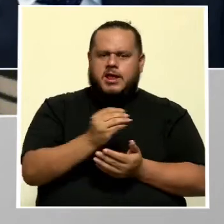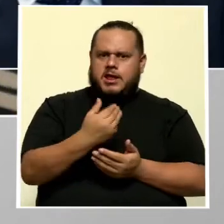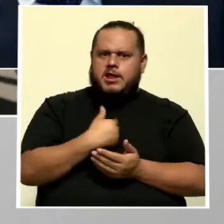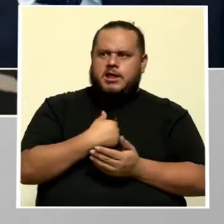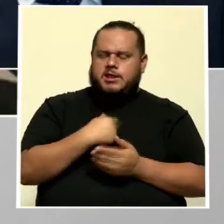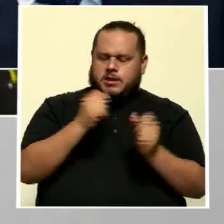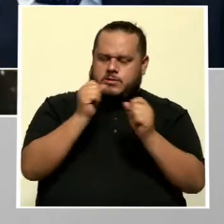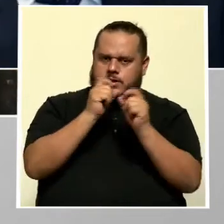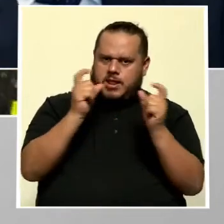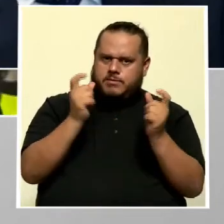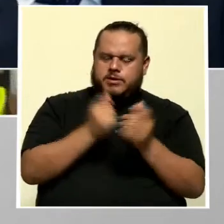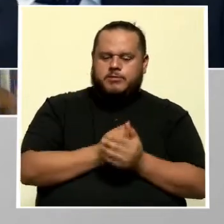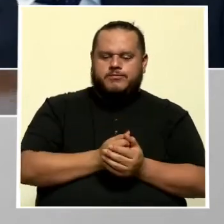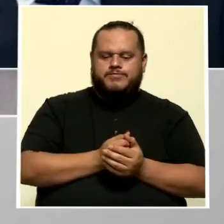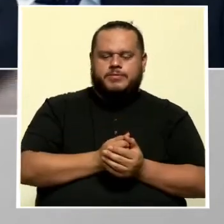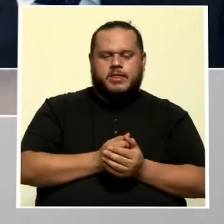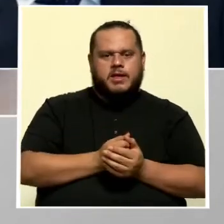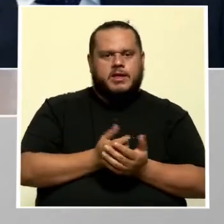la impresión